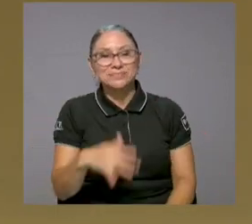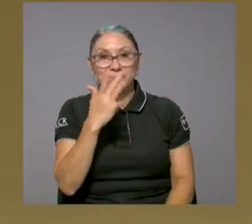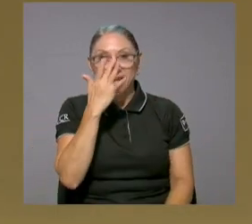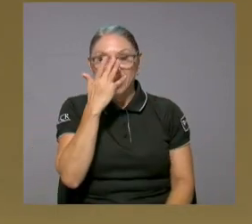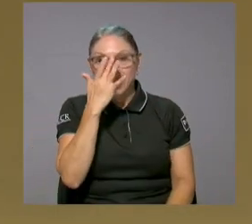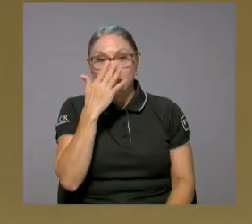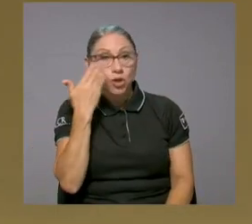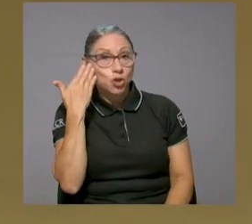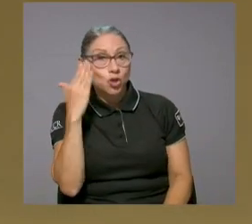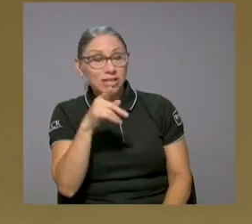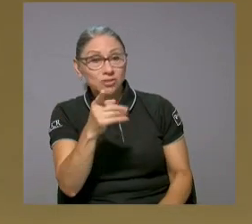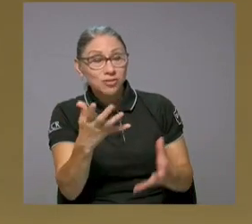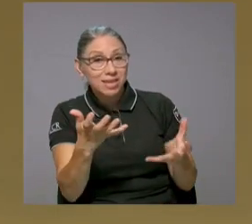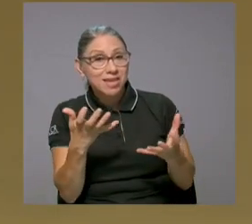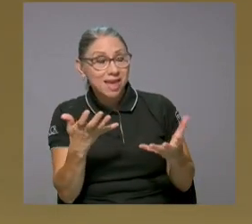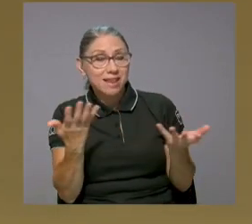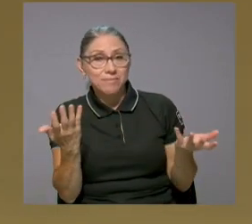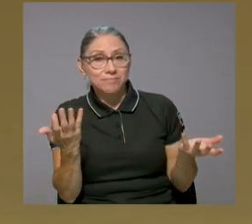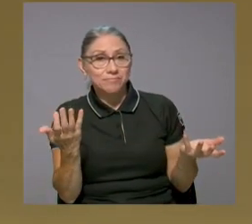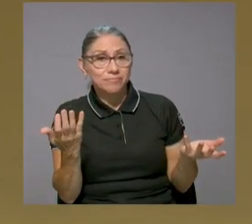No sé si quiere un poquito